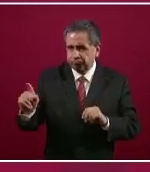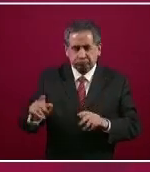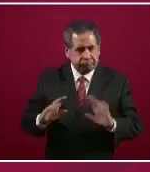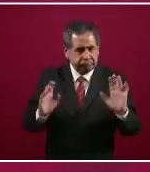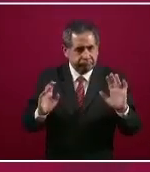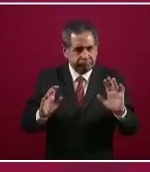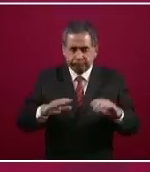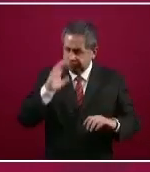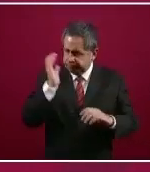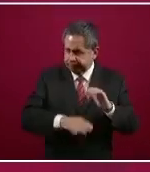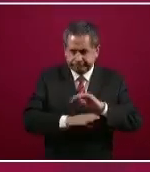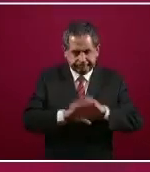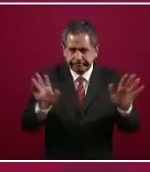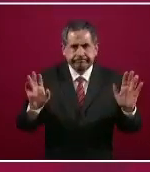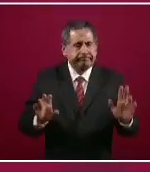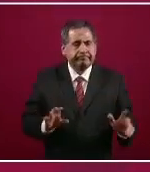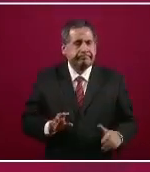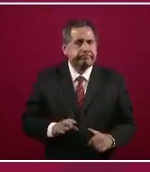se termina